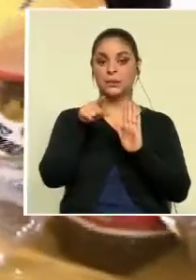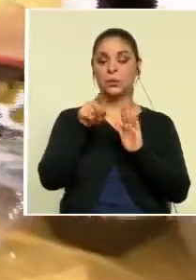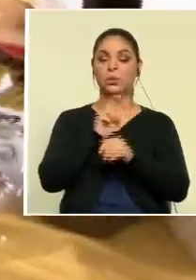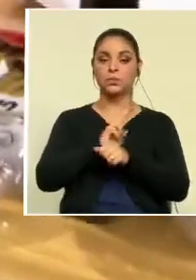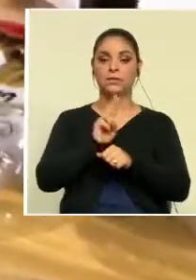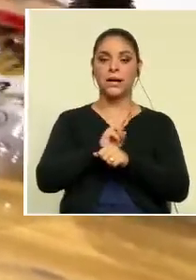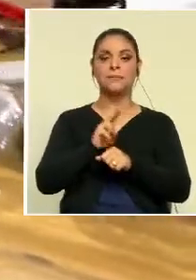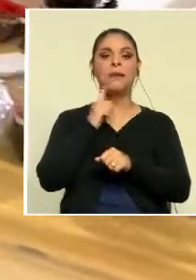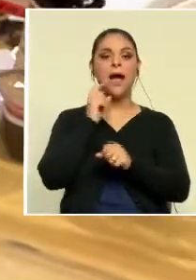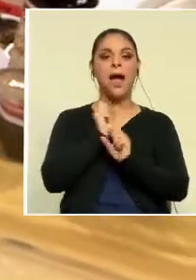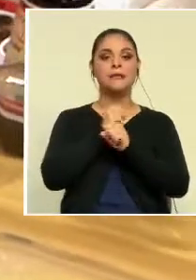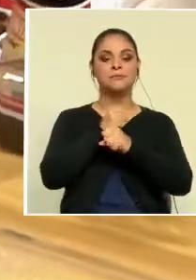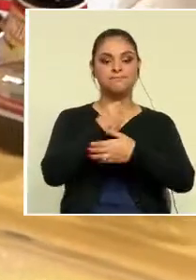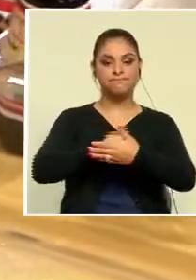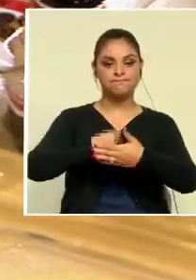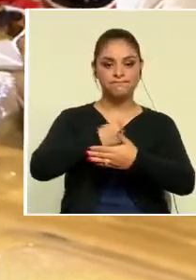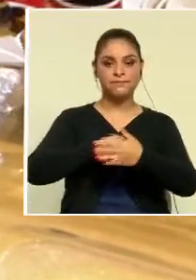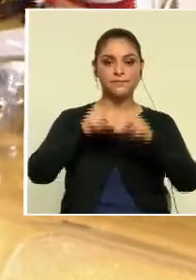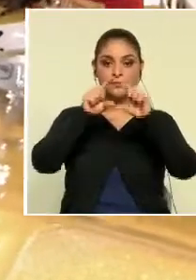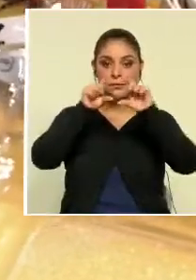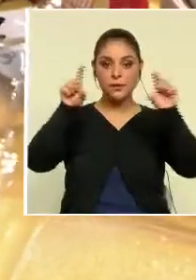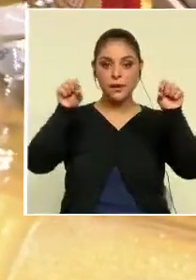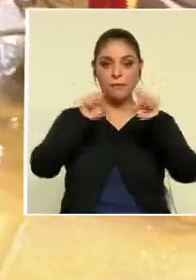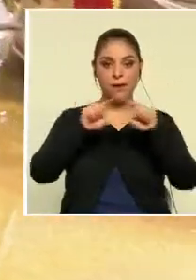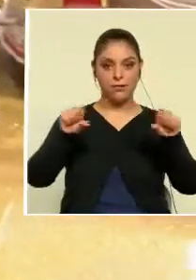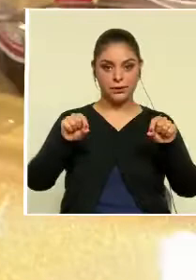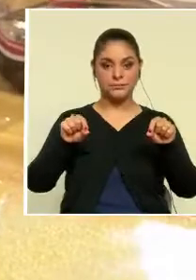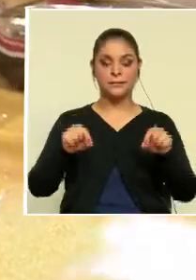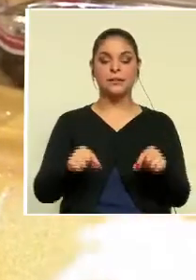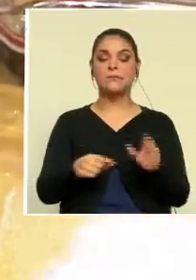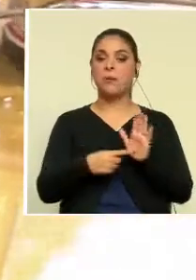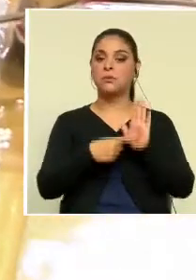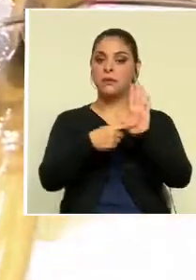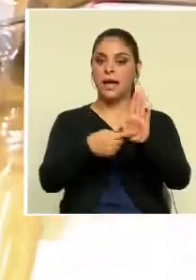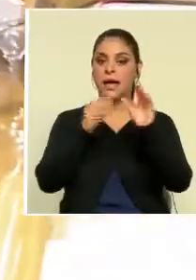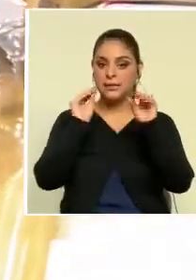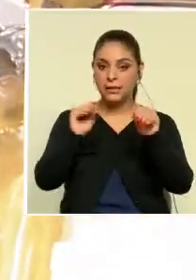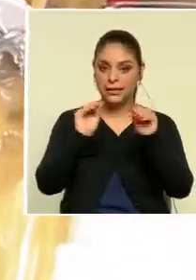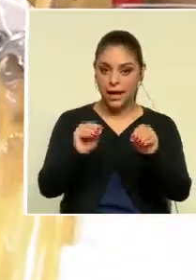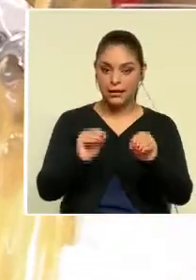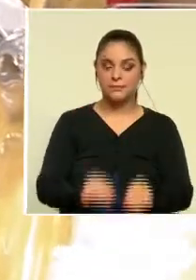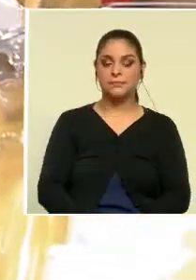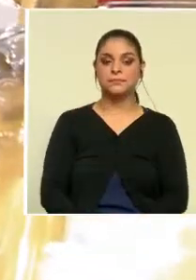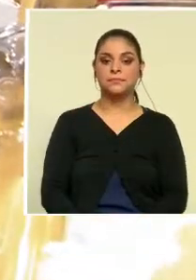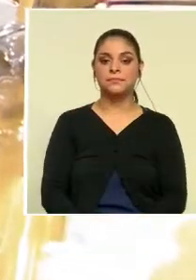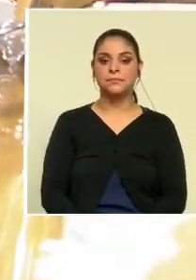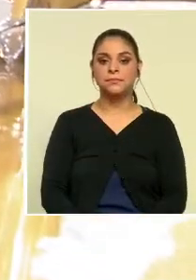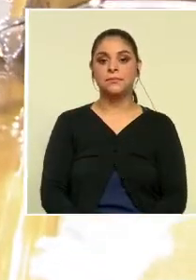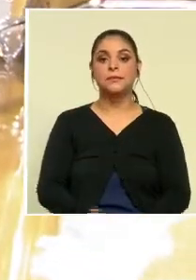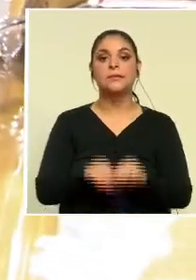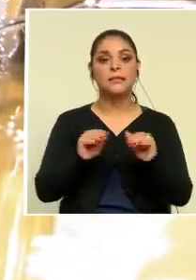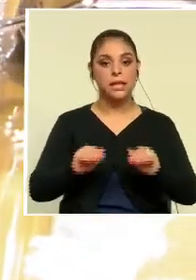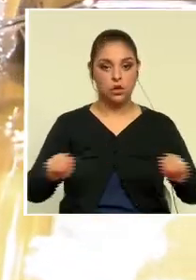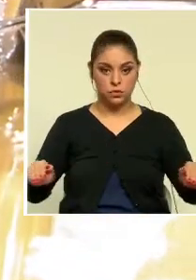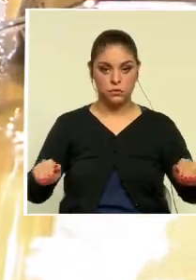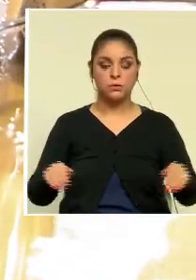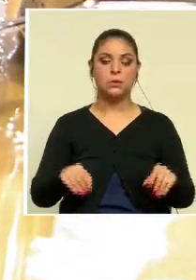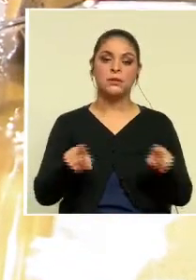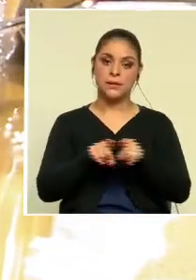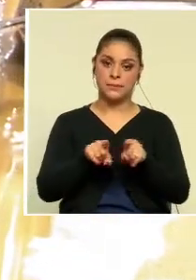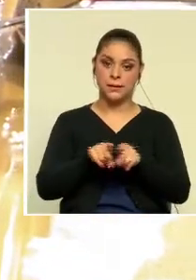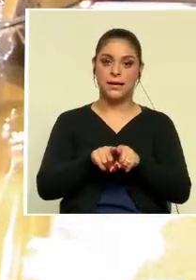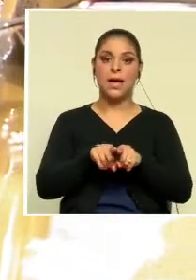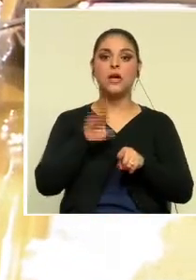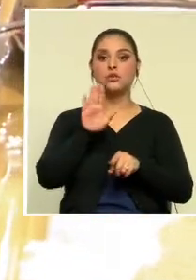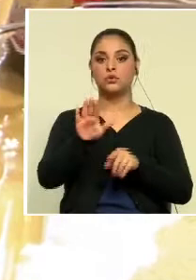para hacer estaban estas barritas vamos a enseñarle no solo a los niños y las niñas sino a